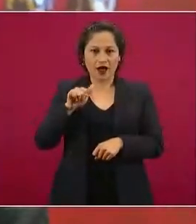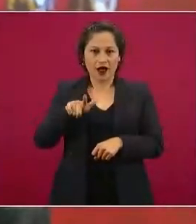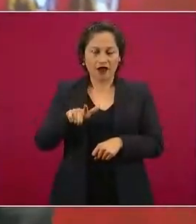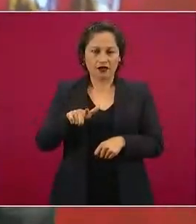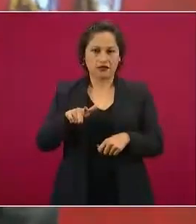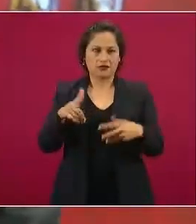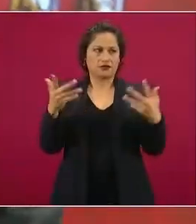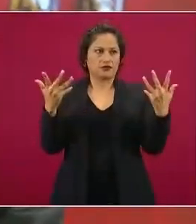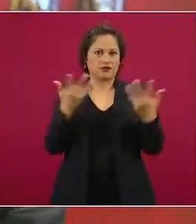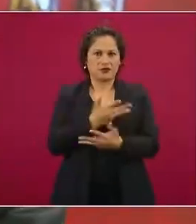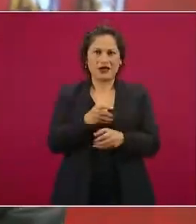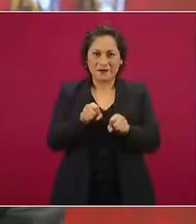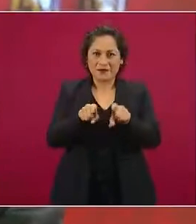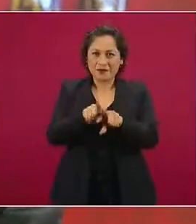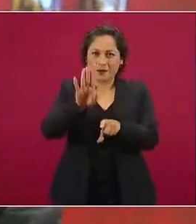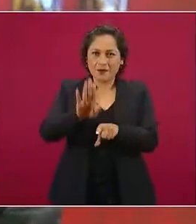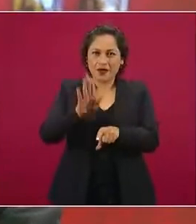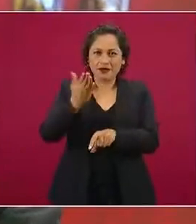energética